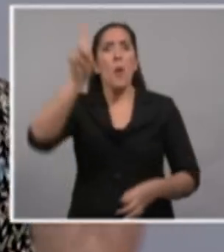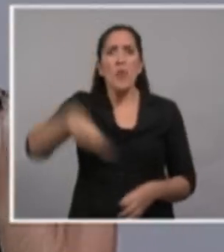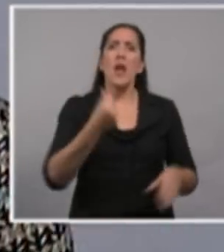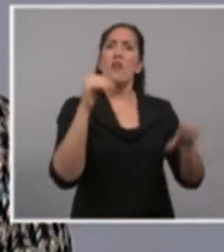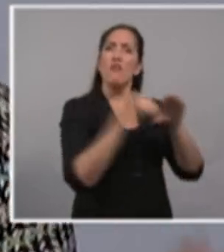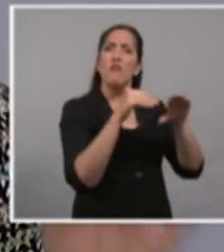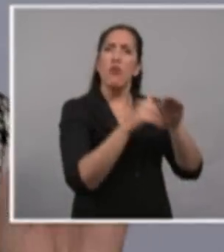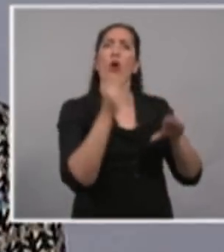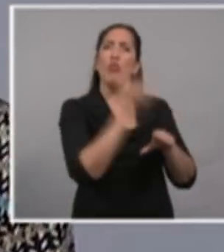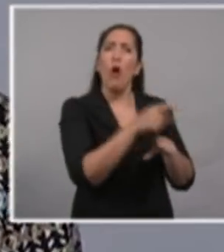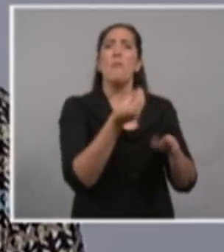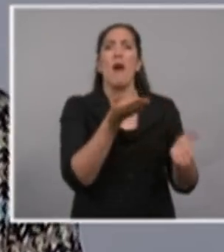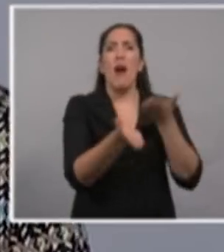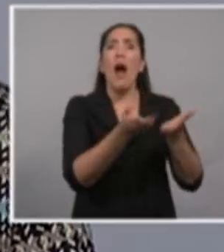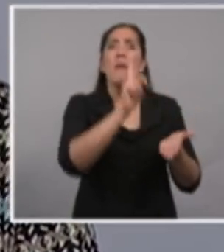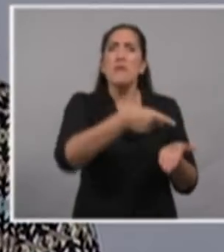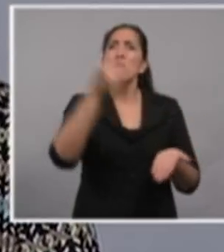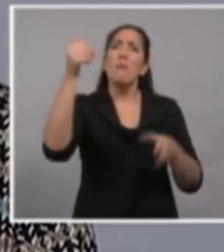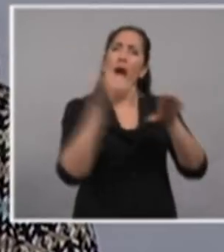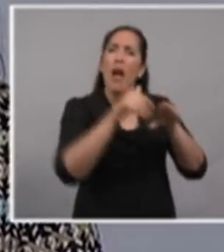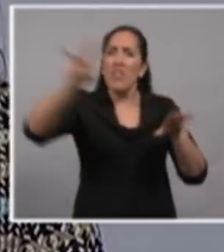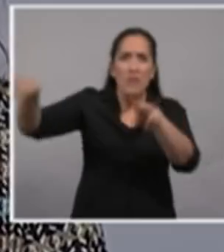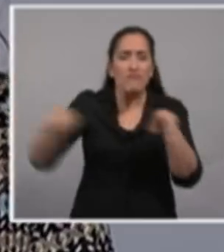Federal Solidario de la Soja?